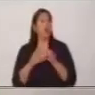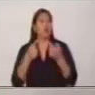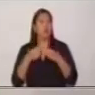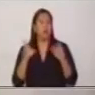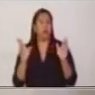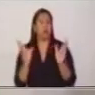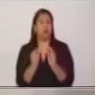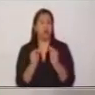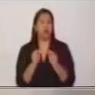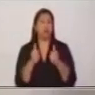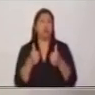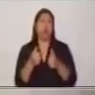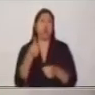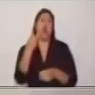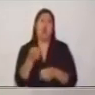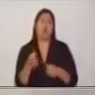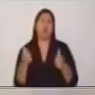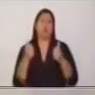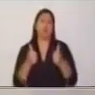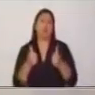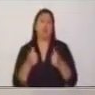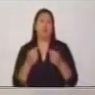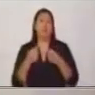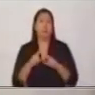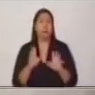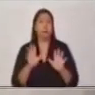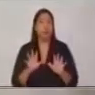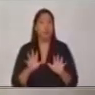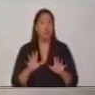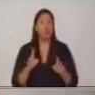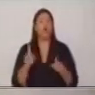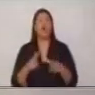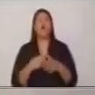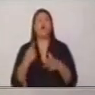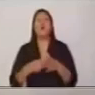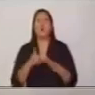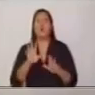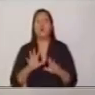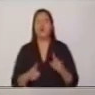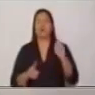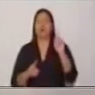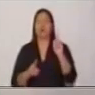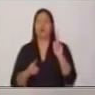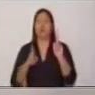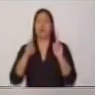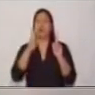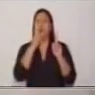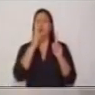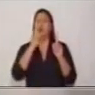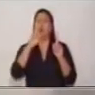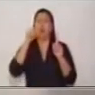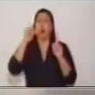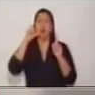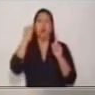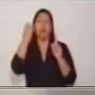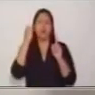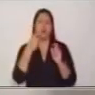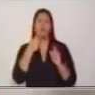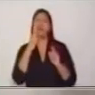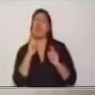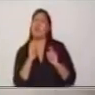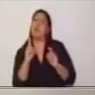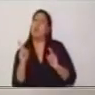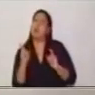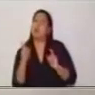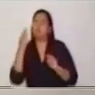bueno. Sin embargo, en la sátira 1, primera, Horacio se pregunta, o hace como que le pregunta a Mecenas, ¿por